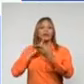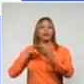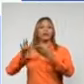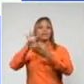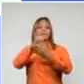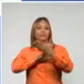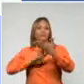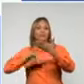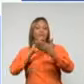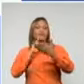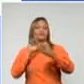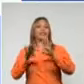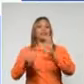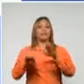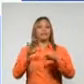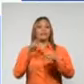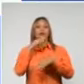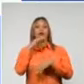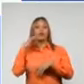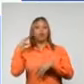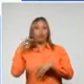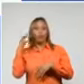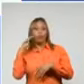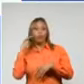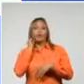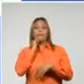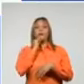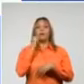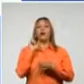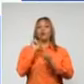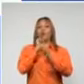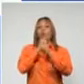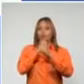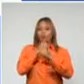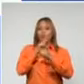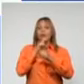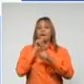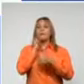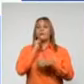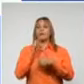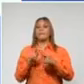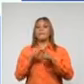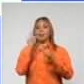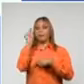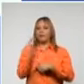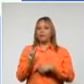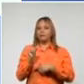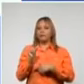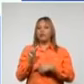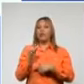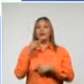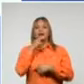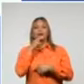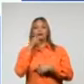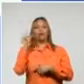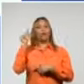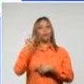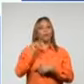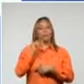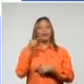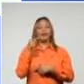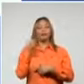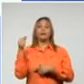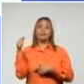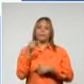en dependencia del color, el más oscuro es cuando tiene más casos, en la medida que el rojo va disminuyendo, pues son menos